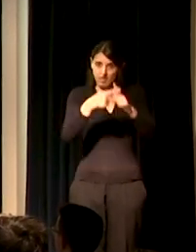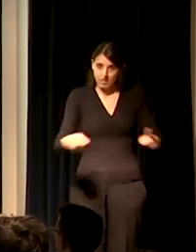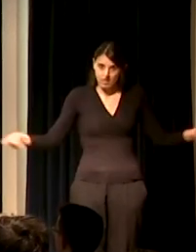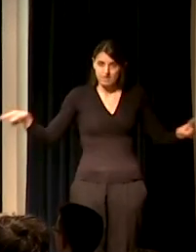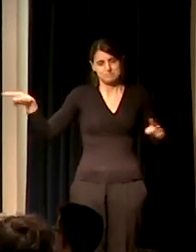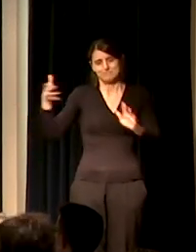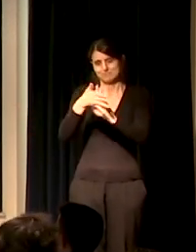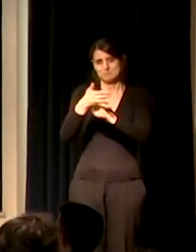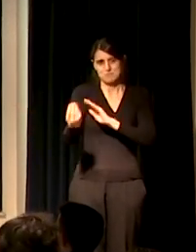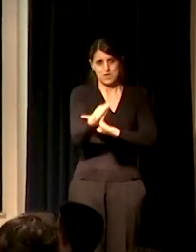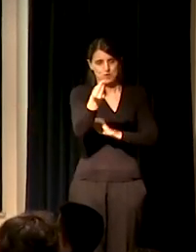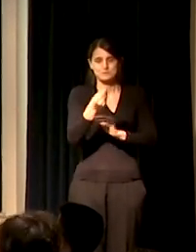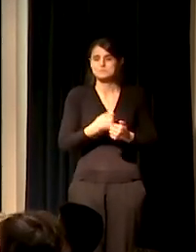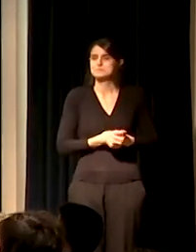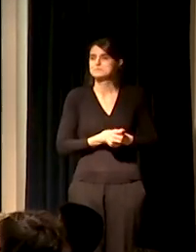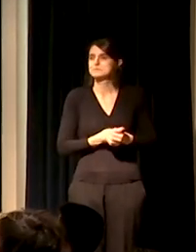explicar mejor que yo,